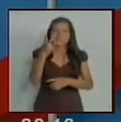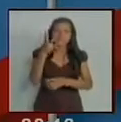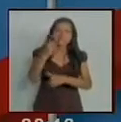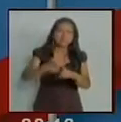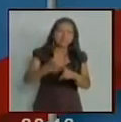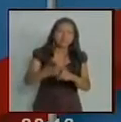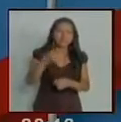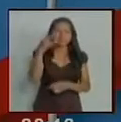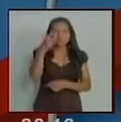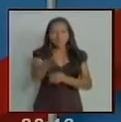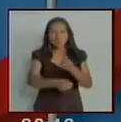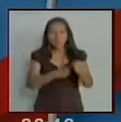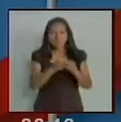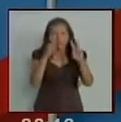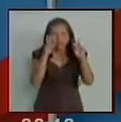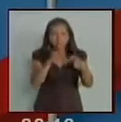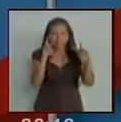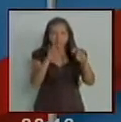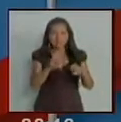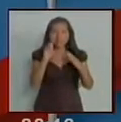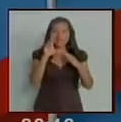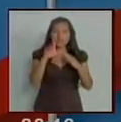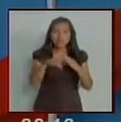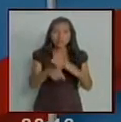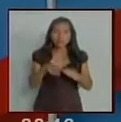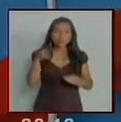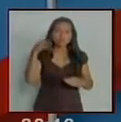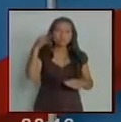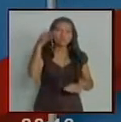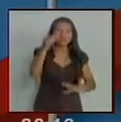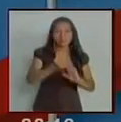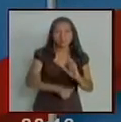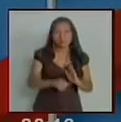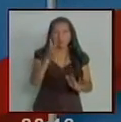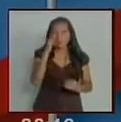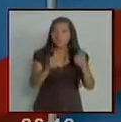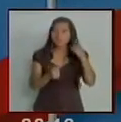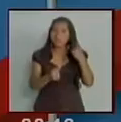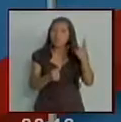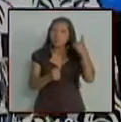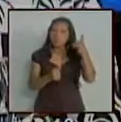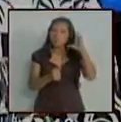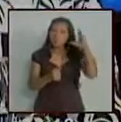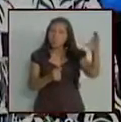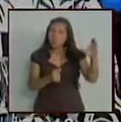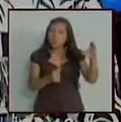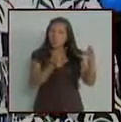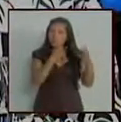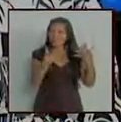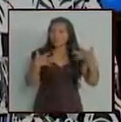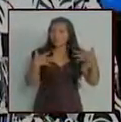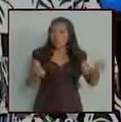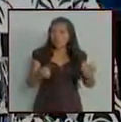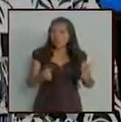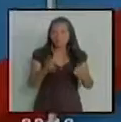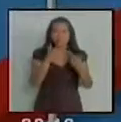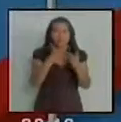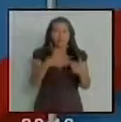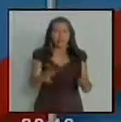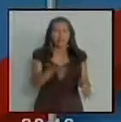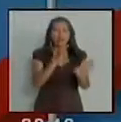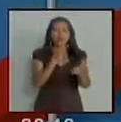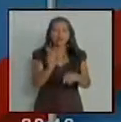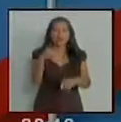mediciones de audiciones, y se trata al paciente como oído de oro. Porque basta que escuche un oído no tiene ninguna alteración del lenguaje, de la